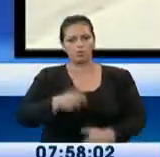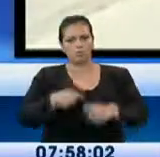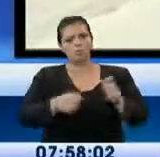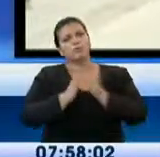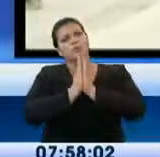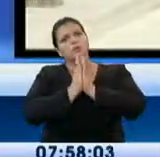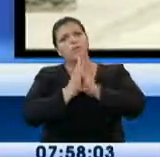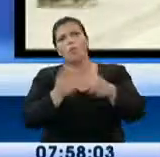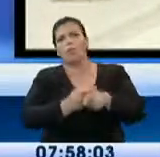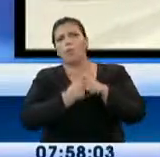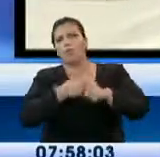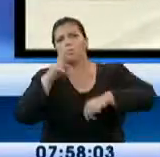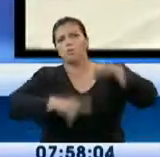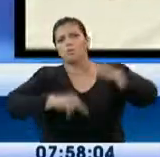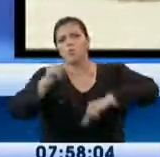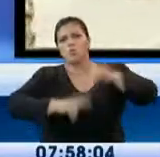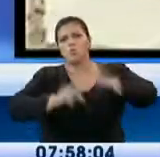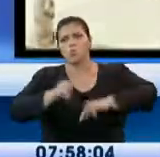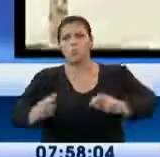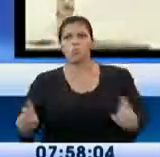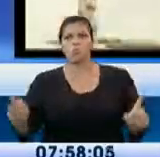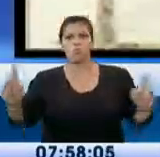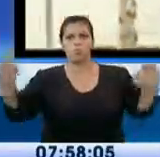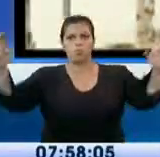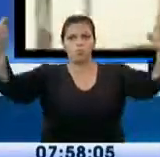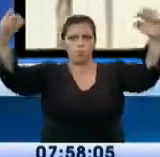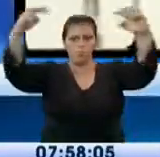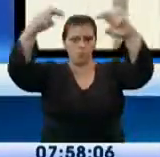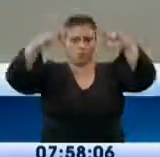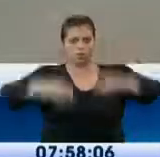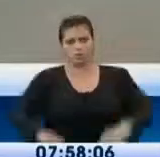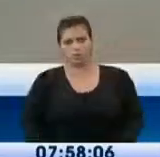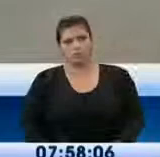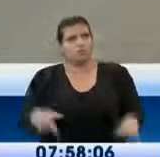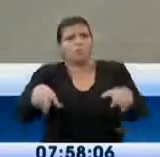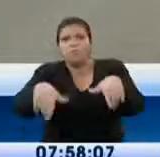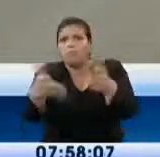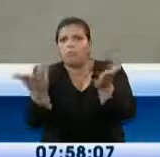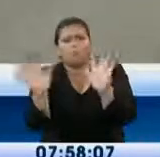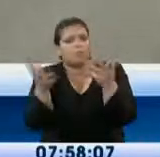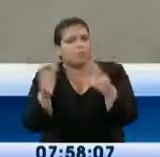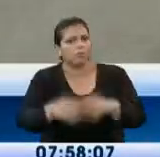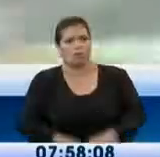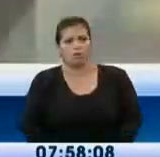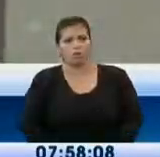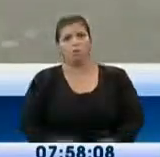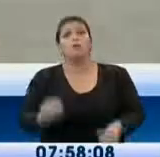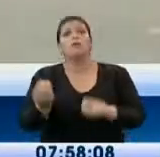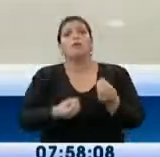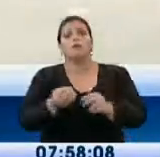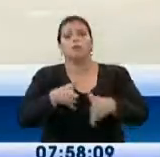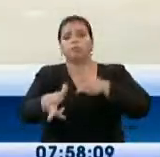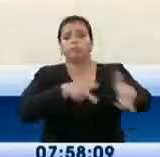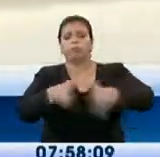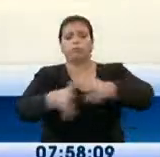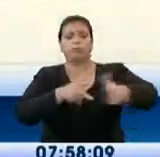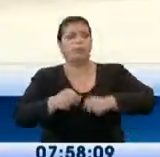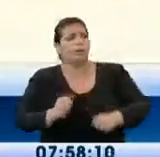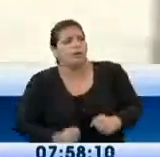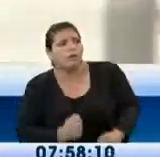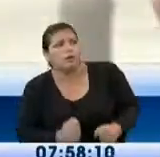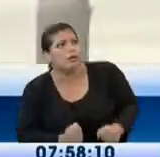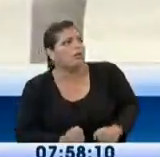y cruzar de la más rápida que pueda. Claro, por supuesto. En todo caso, el coronel recomienda a los transeúntes y conductores